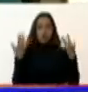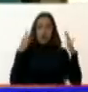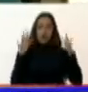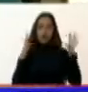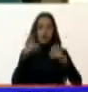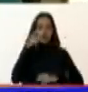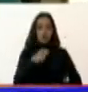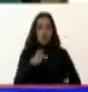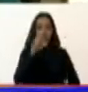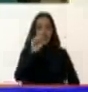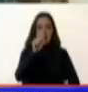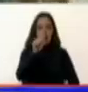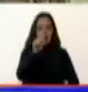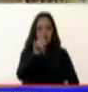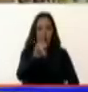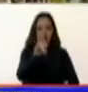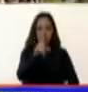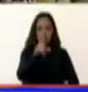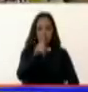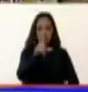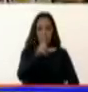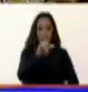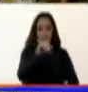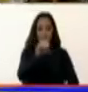compañero, Atilio Borón.